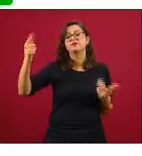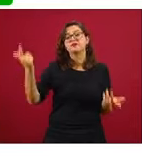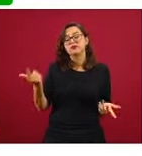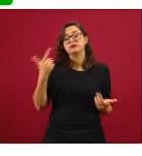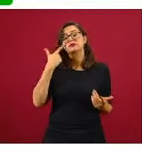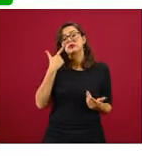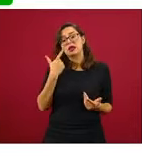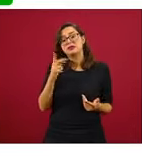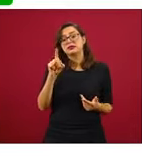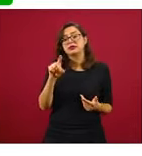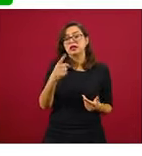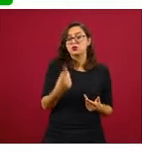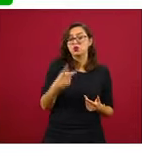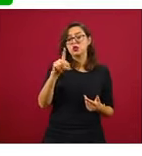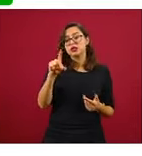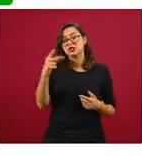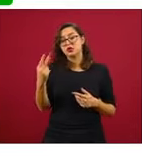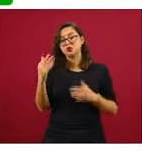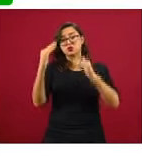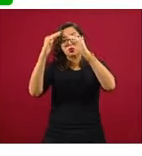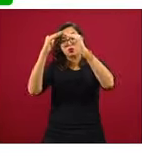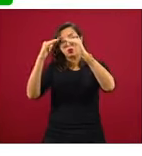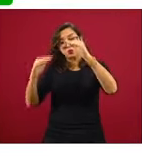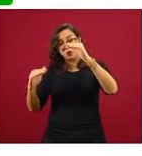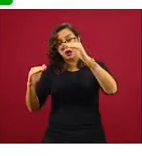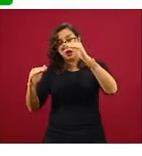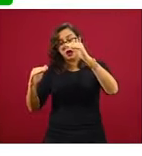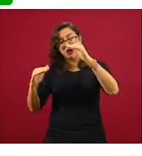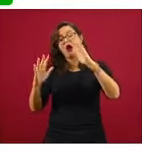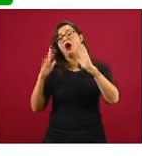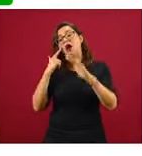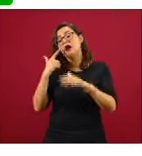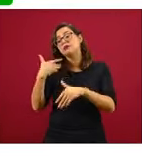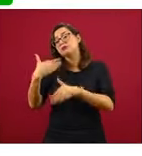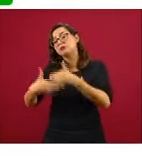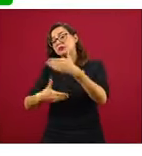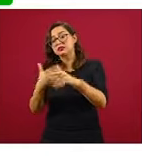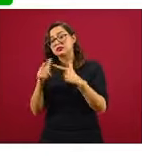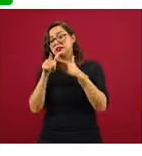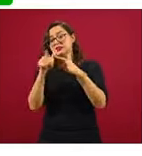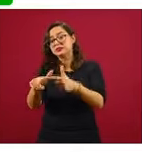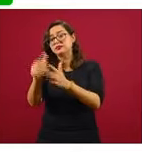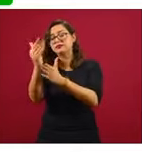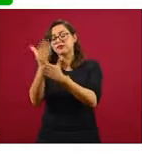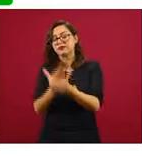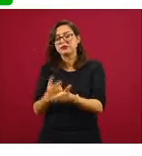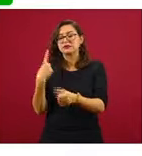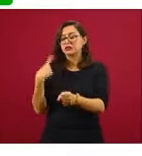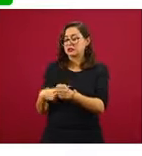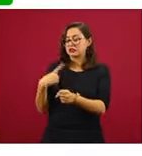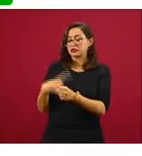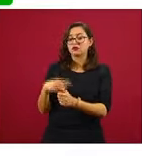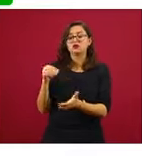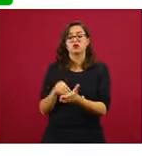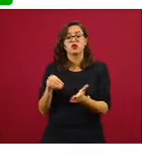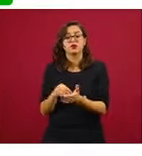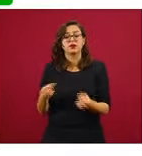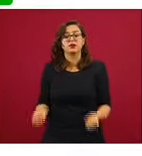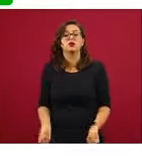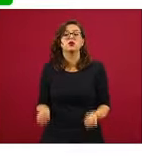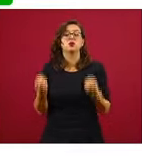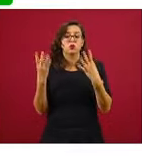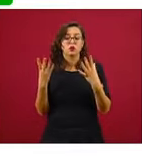la 31 a la 32 se mantiene y continúa en las siguientes semanas. 11% la